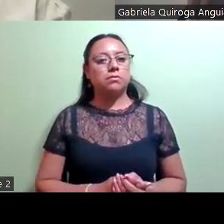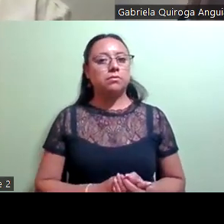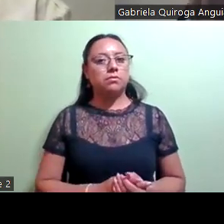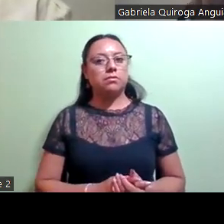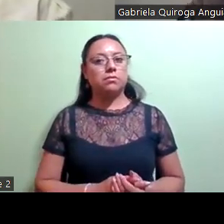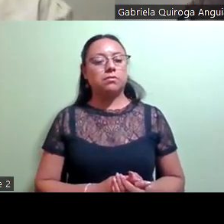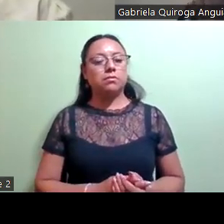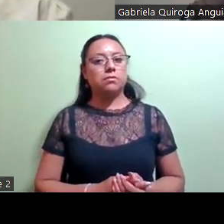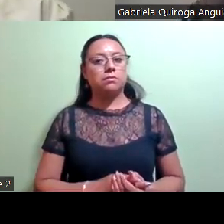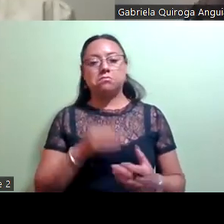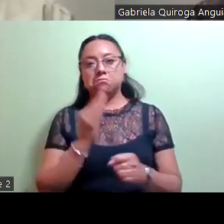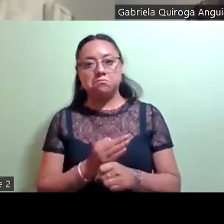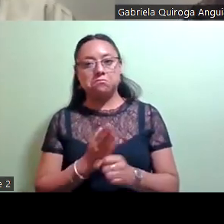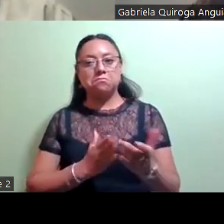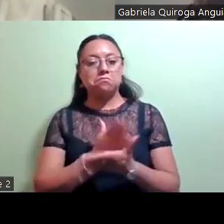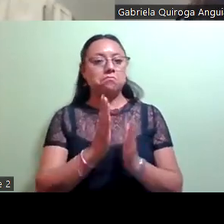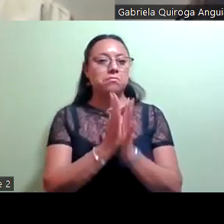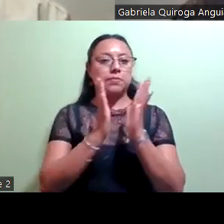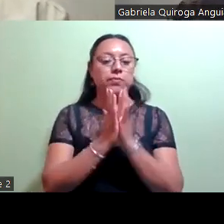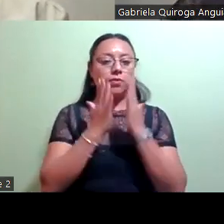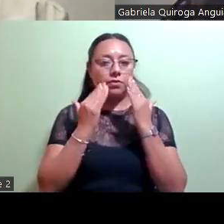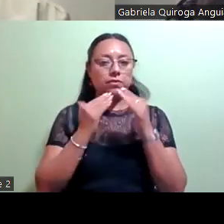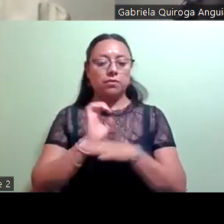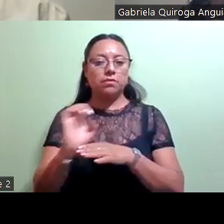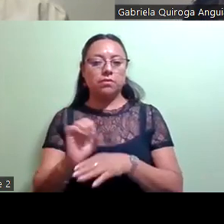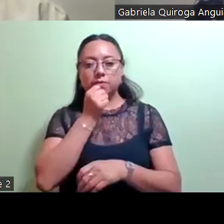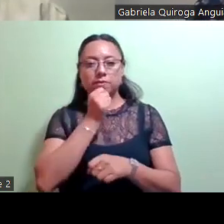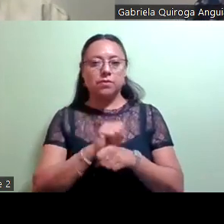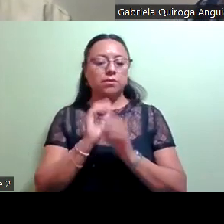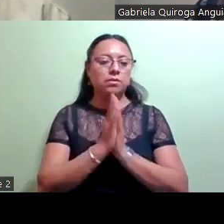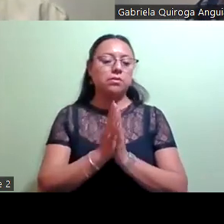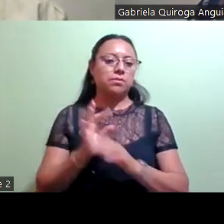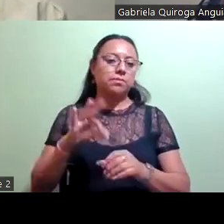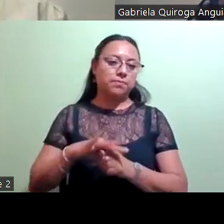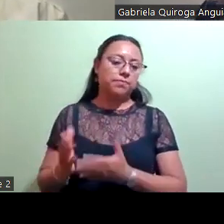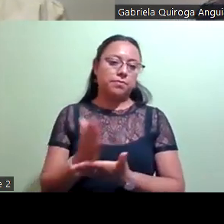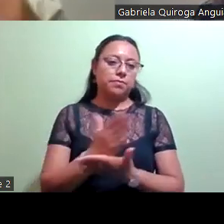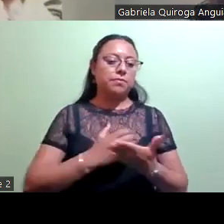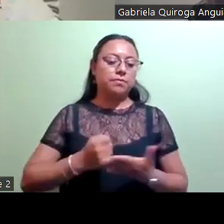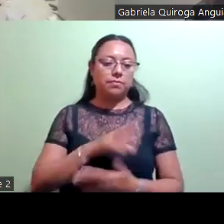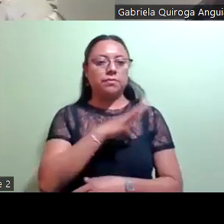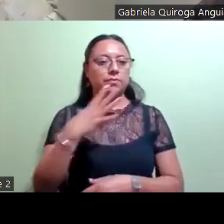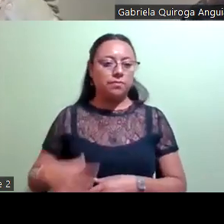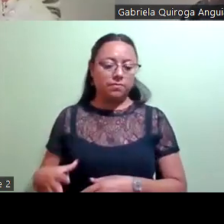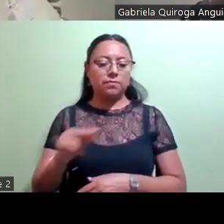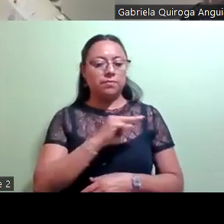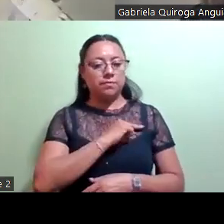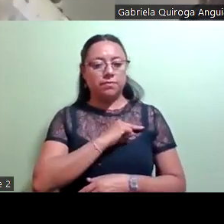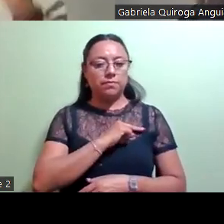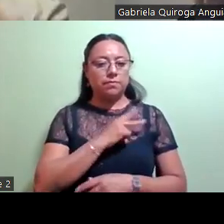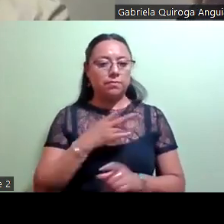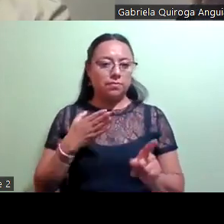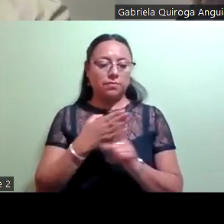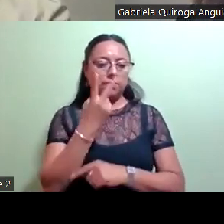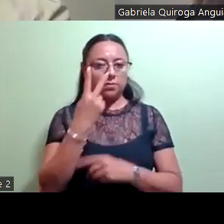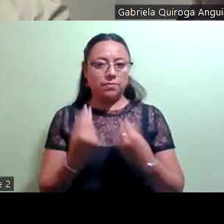Si no hubiera ninguna intervención, le solicito a la secretaria, por favor, proceda a recoger el sentido de la votación en lo general y en lo particular en un solo